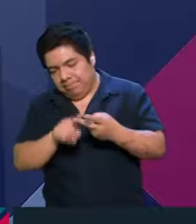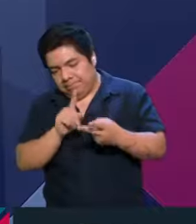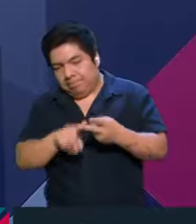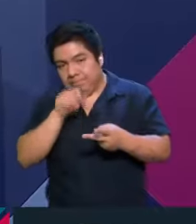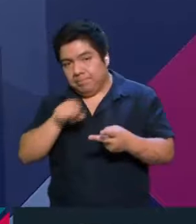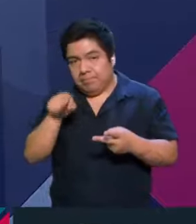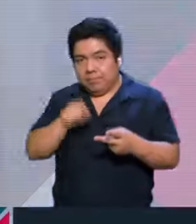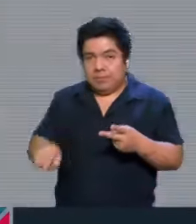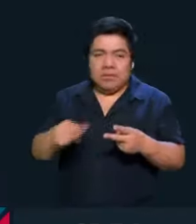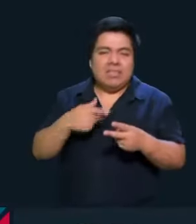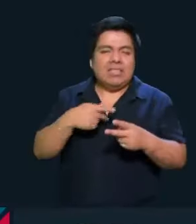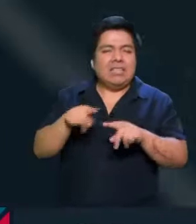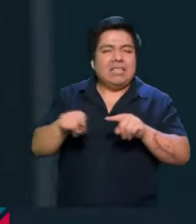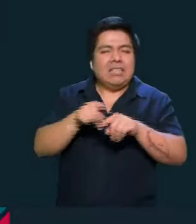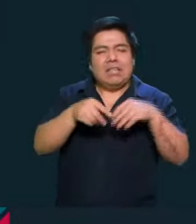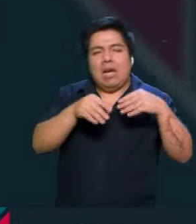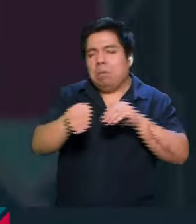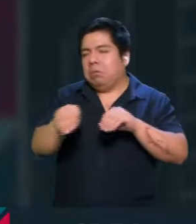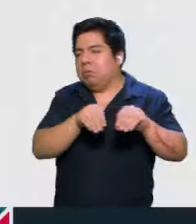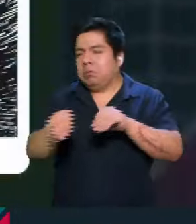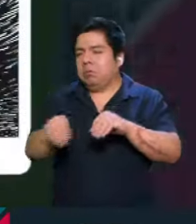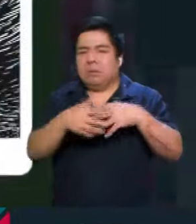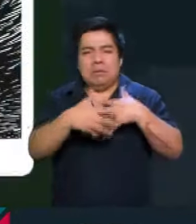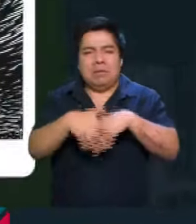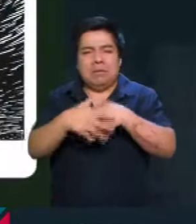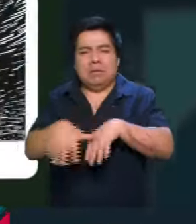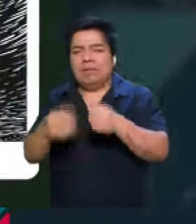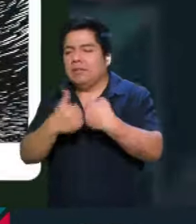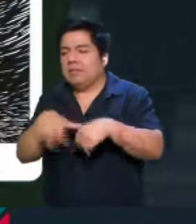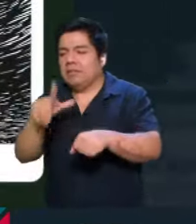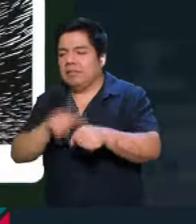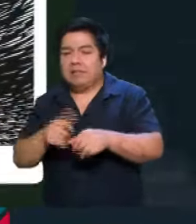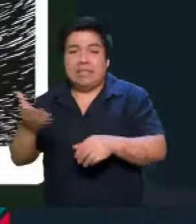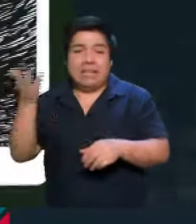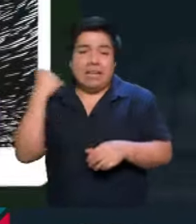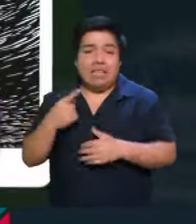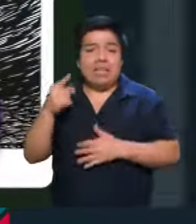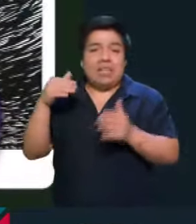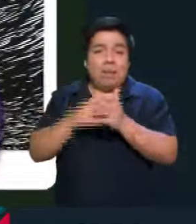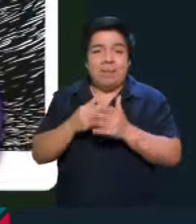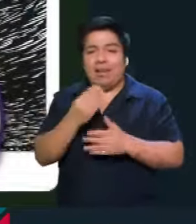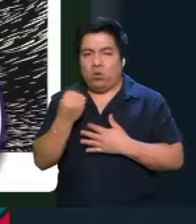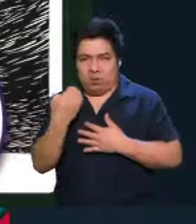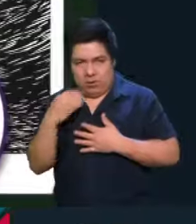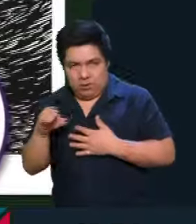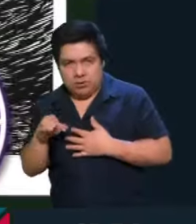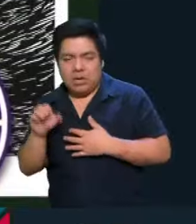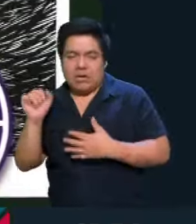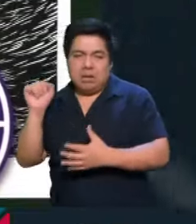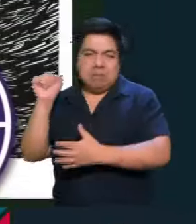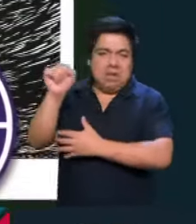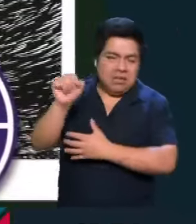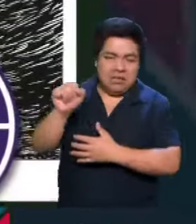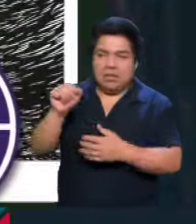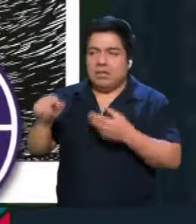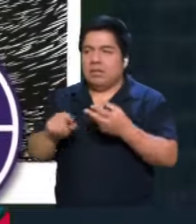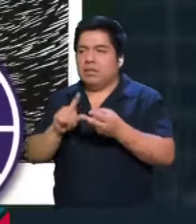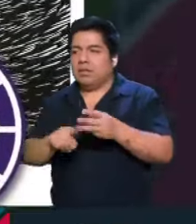sobre los movimientos sociales de la primera parte del siglo XX, los movimientos sindicalistas,